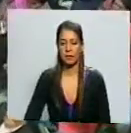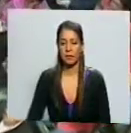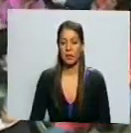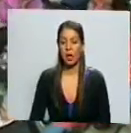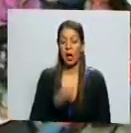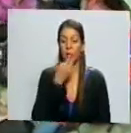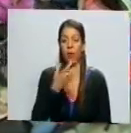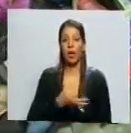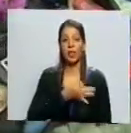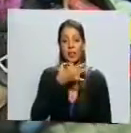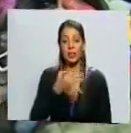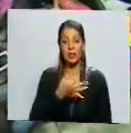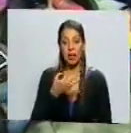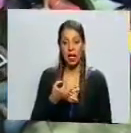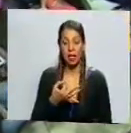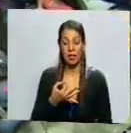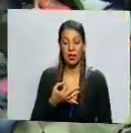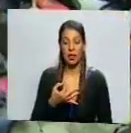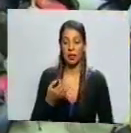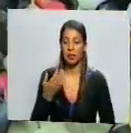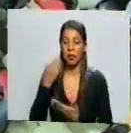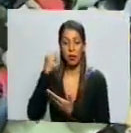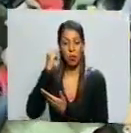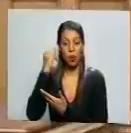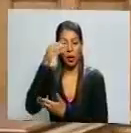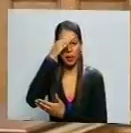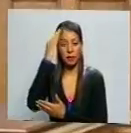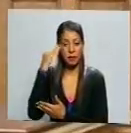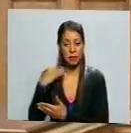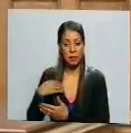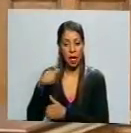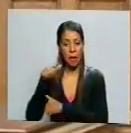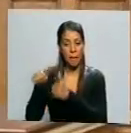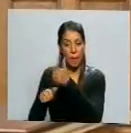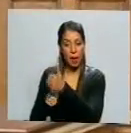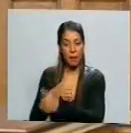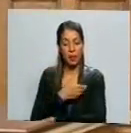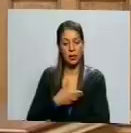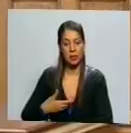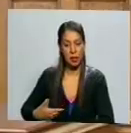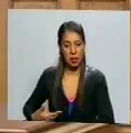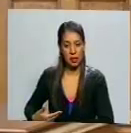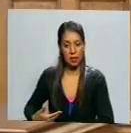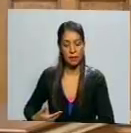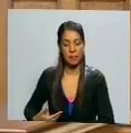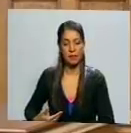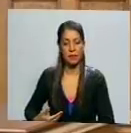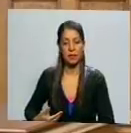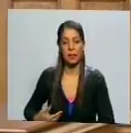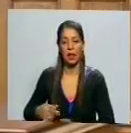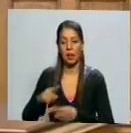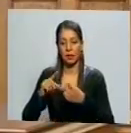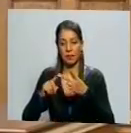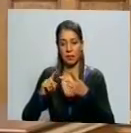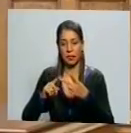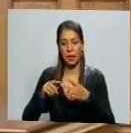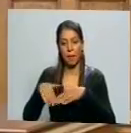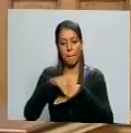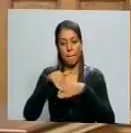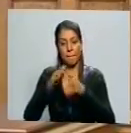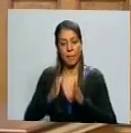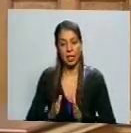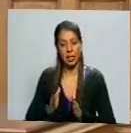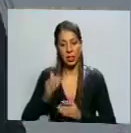Buenas tardes, ciudadana vicepresidenta, compatriota querida Tania Díaz, ciudadano ministro, bienvenido a